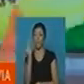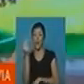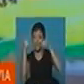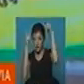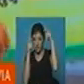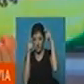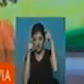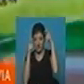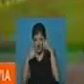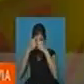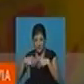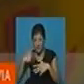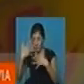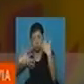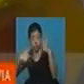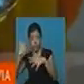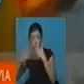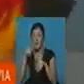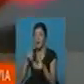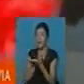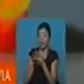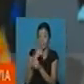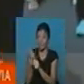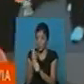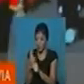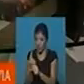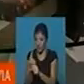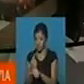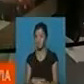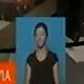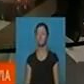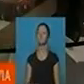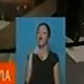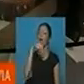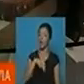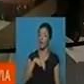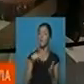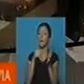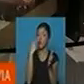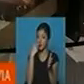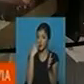encuentra la salida. En Bolivia, este tema no es también utilizado por la oposición